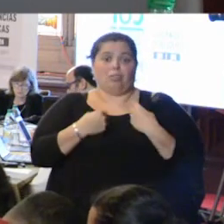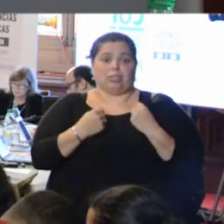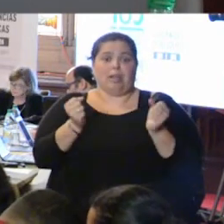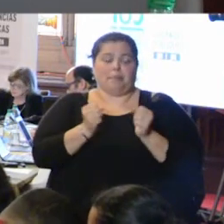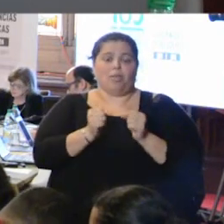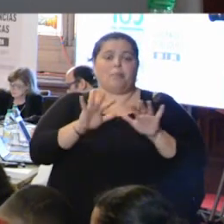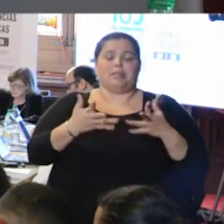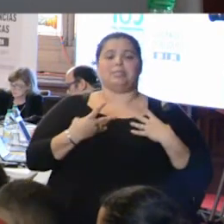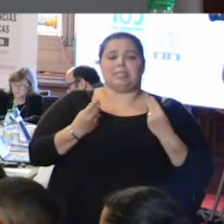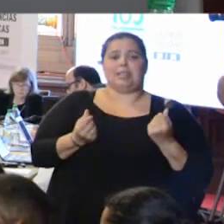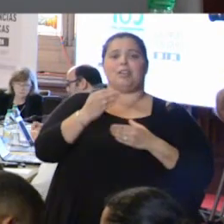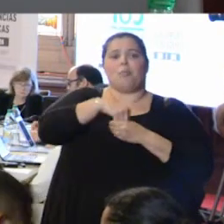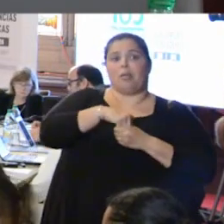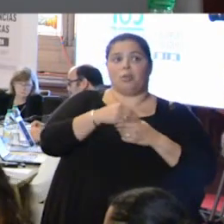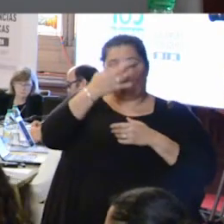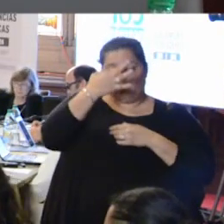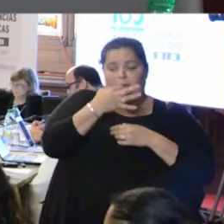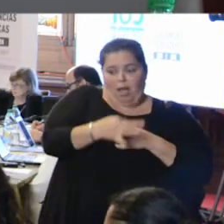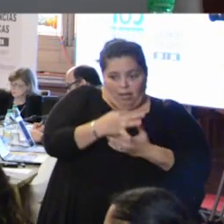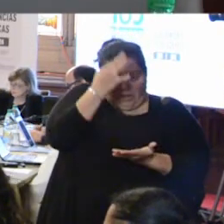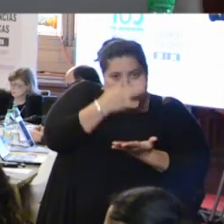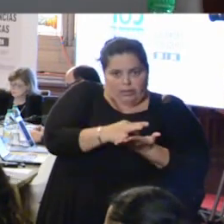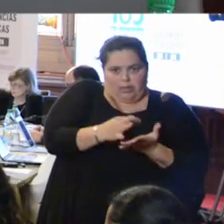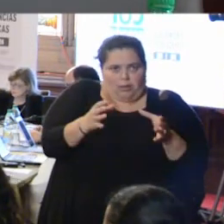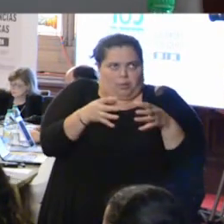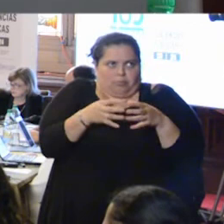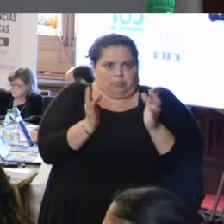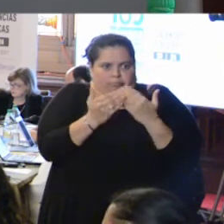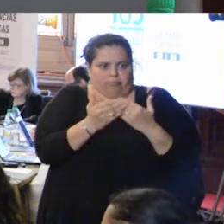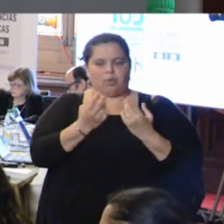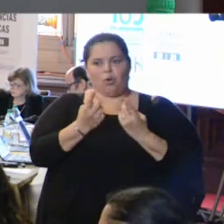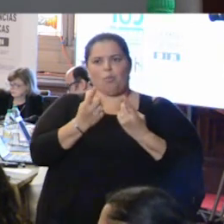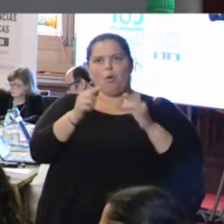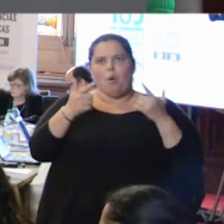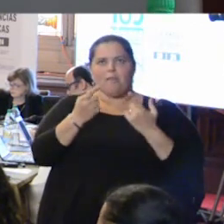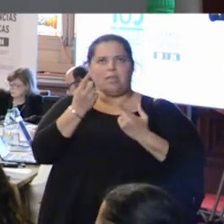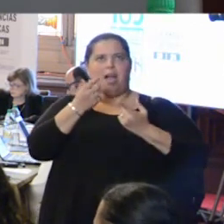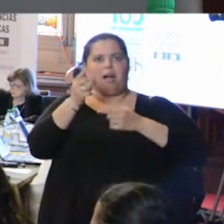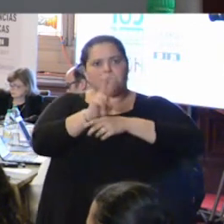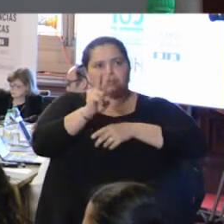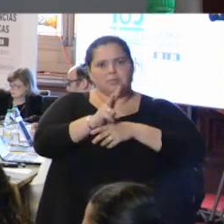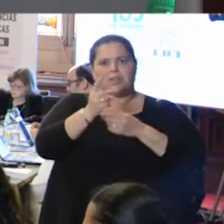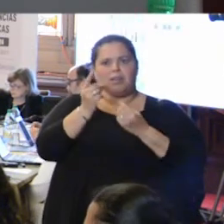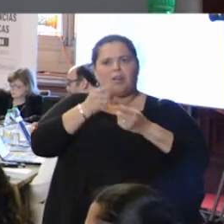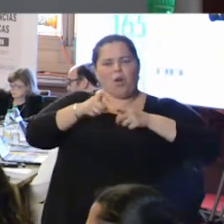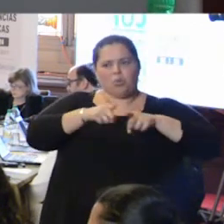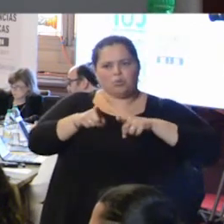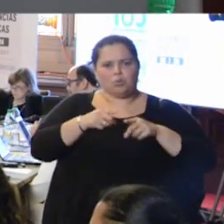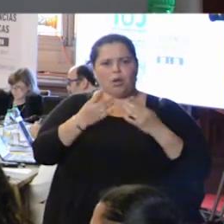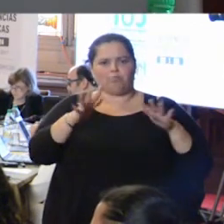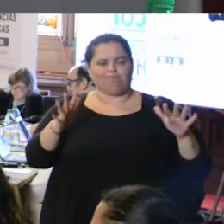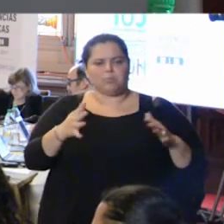en una especie de isla por cárcel en atención a las medidas de las órdenes de conducción que estaban, que efectivamente, como dice el señor